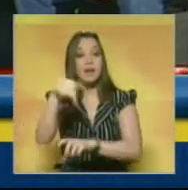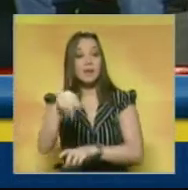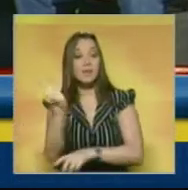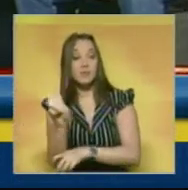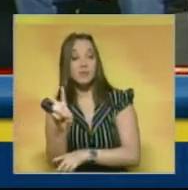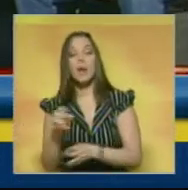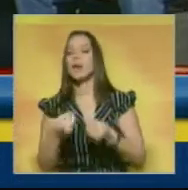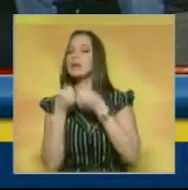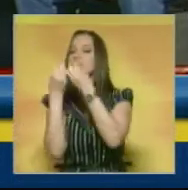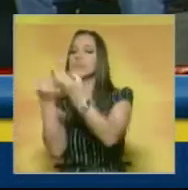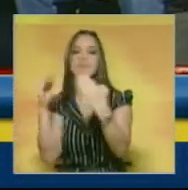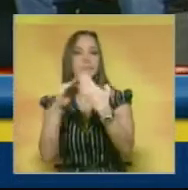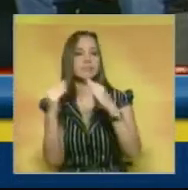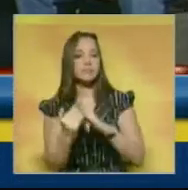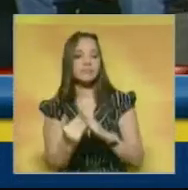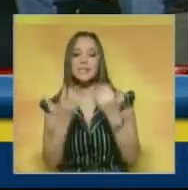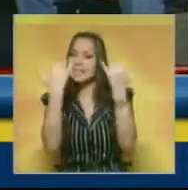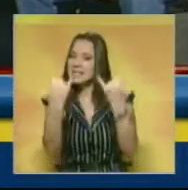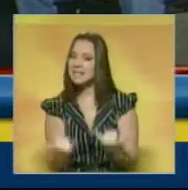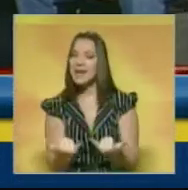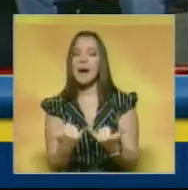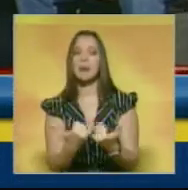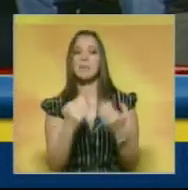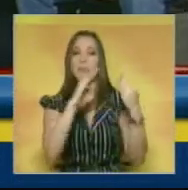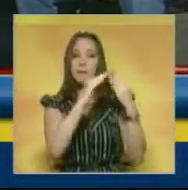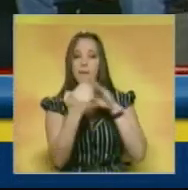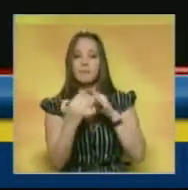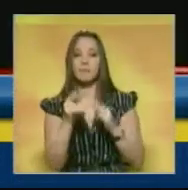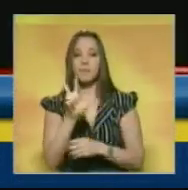Ya están construyendo el vivir viviendo